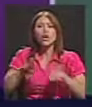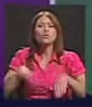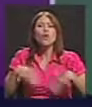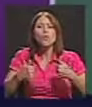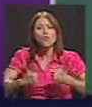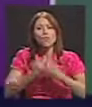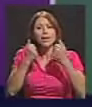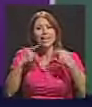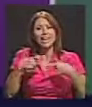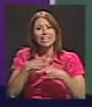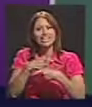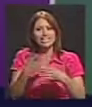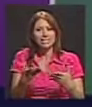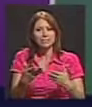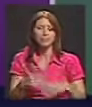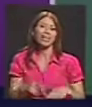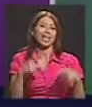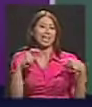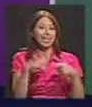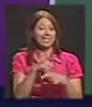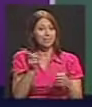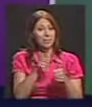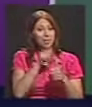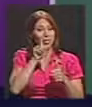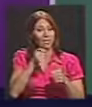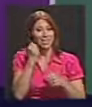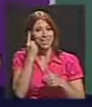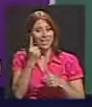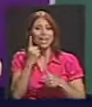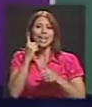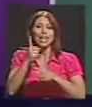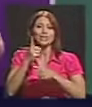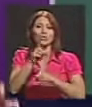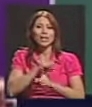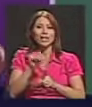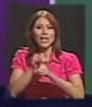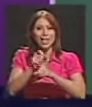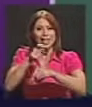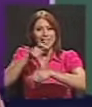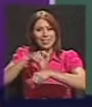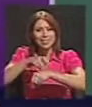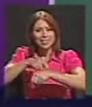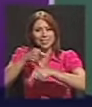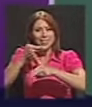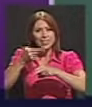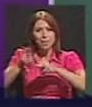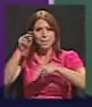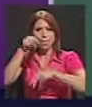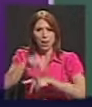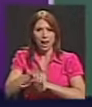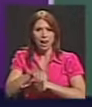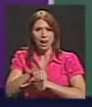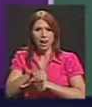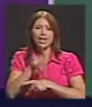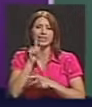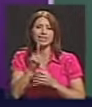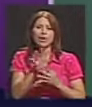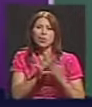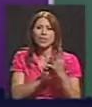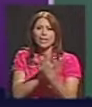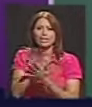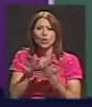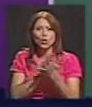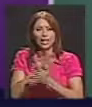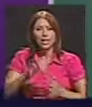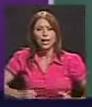que nada entendamos que la crisis es un estado temporal escucha sé bien un estado temporal de un desorden emocional